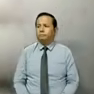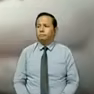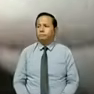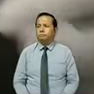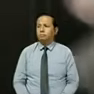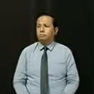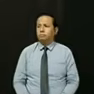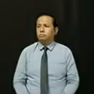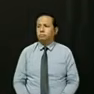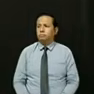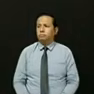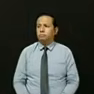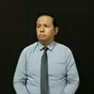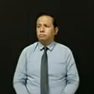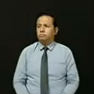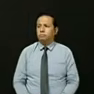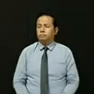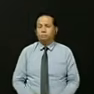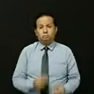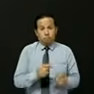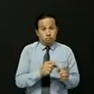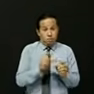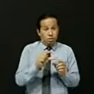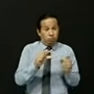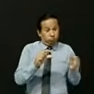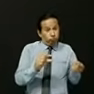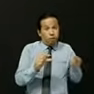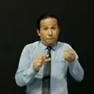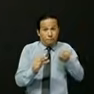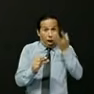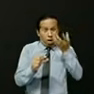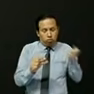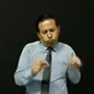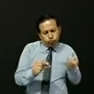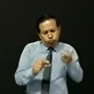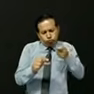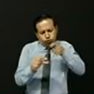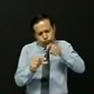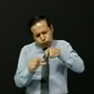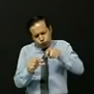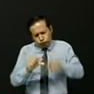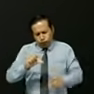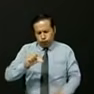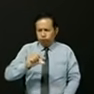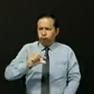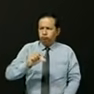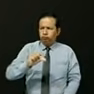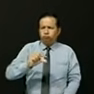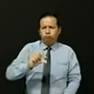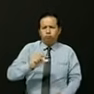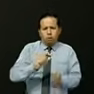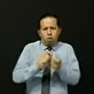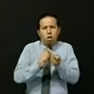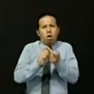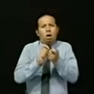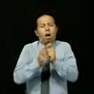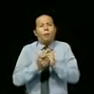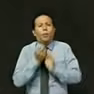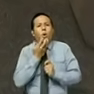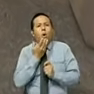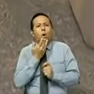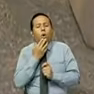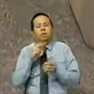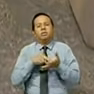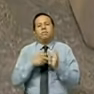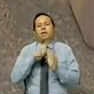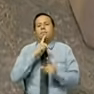Como se puede visualizar, es efectivo que yo para clorhidrato de cocaína, la sustancia aquí presente, la puede estar siendo sujeta a fiscalización.